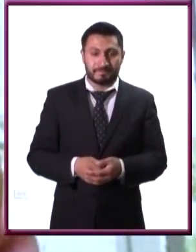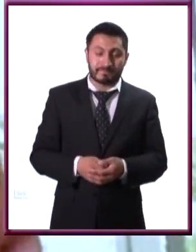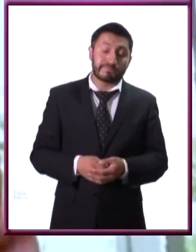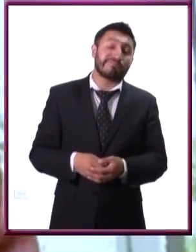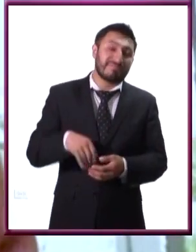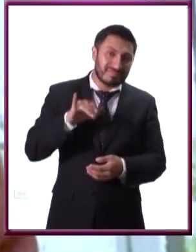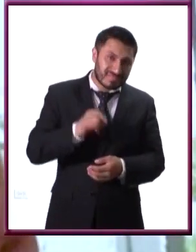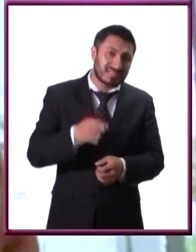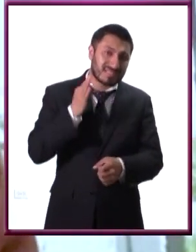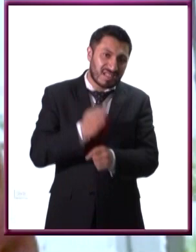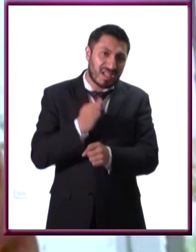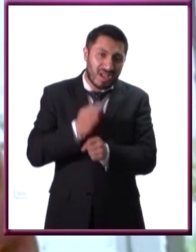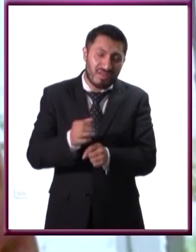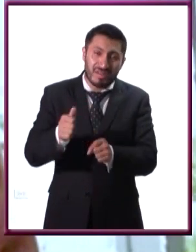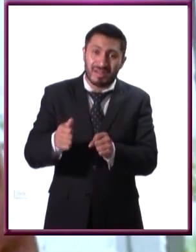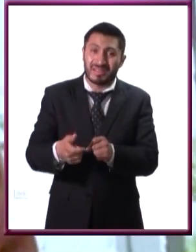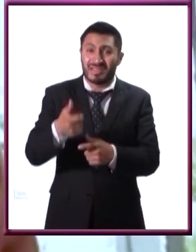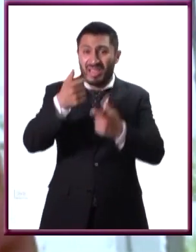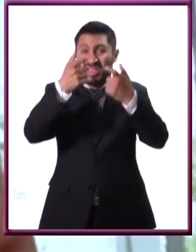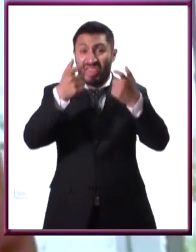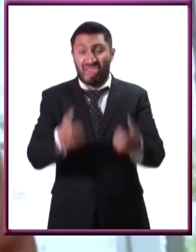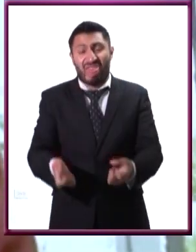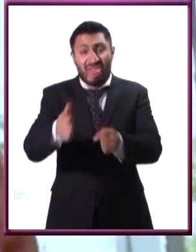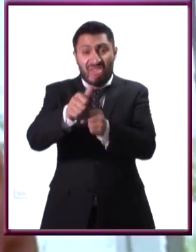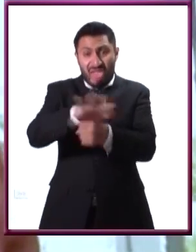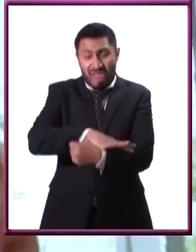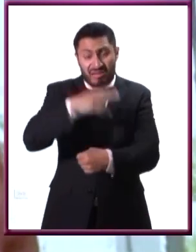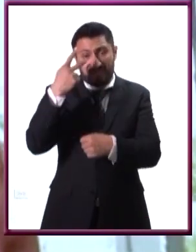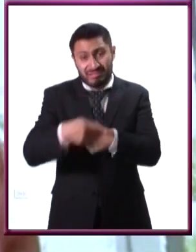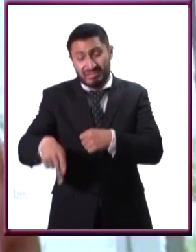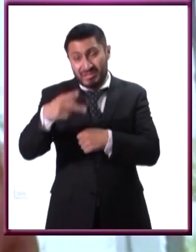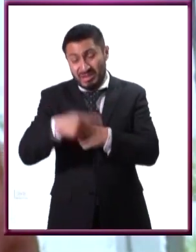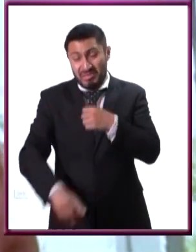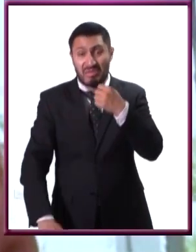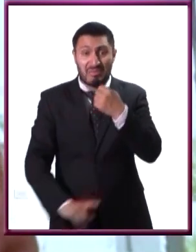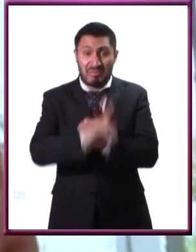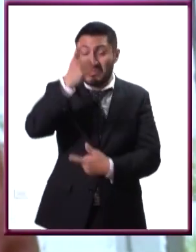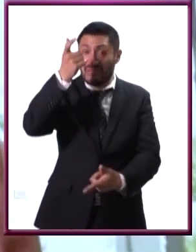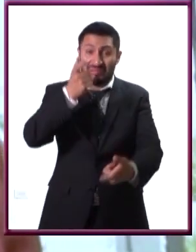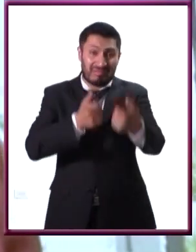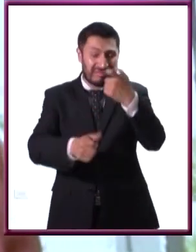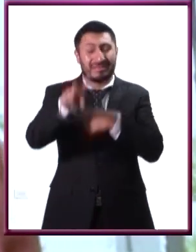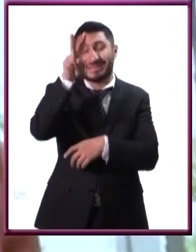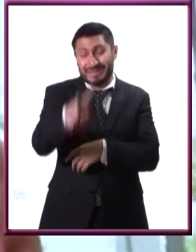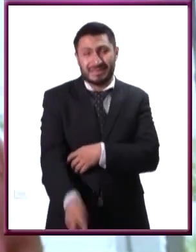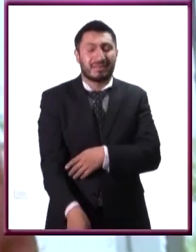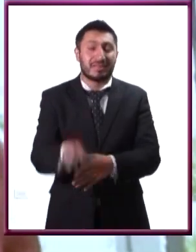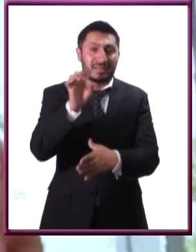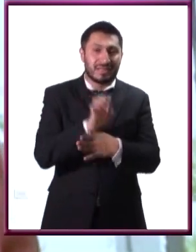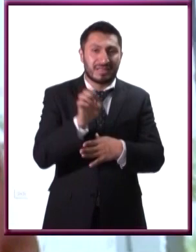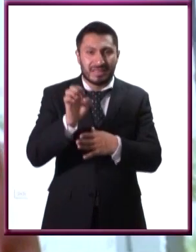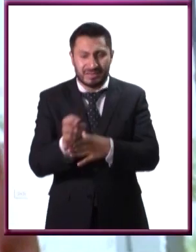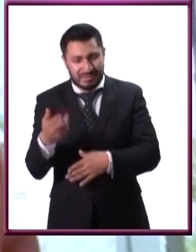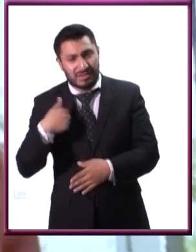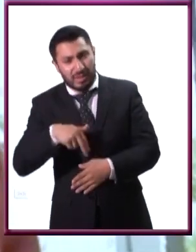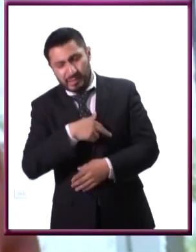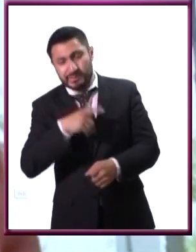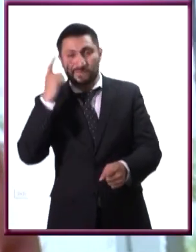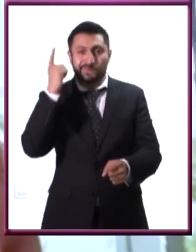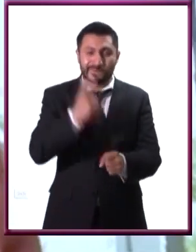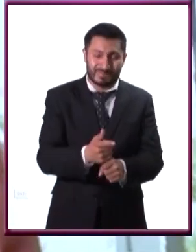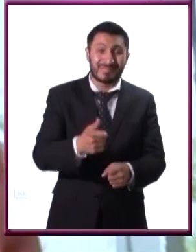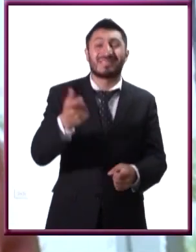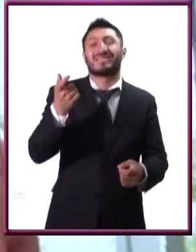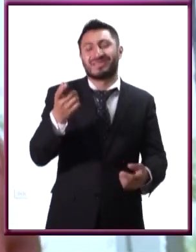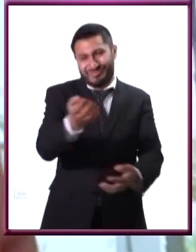los días que atravesamos, ¿verdad? De crisis, en los días de incertidumbre que estamos pasando, podemos efectivamente darnos